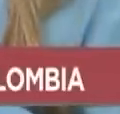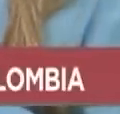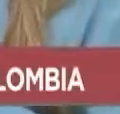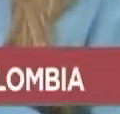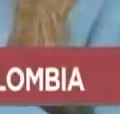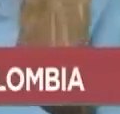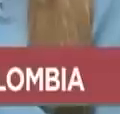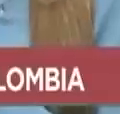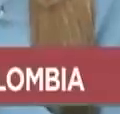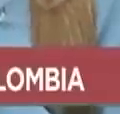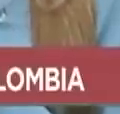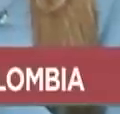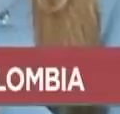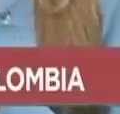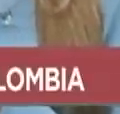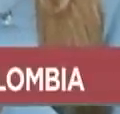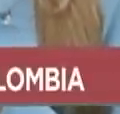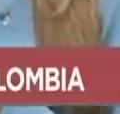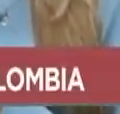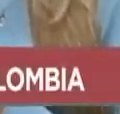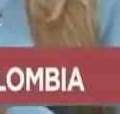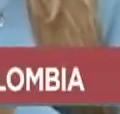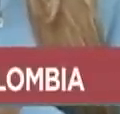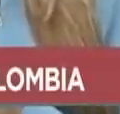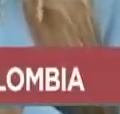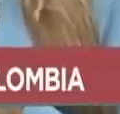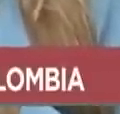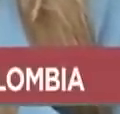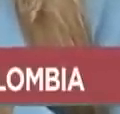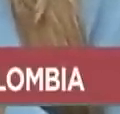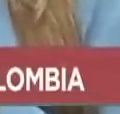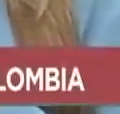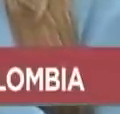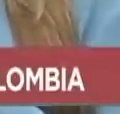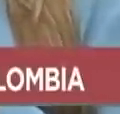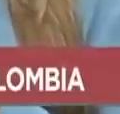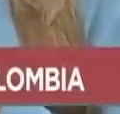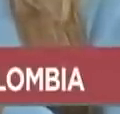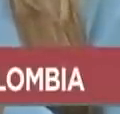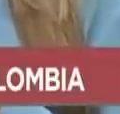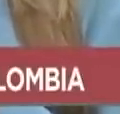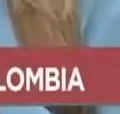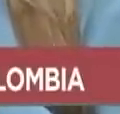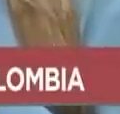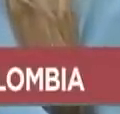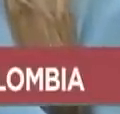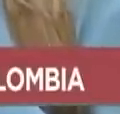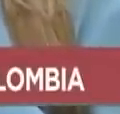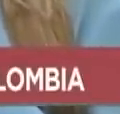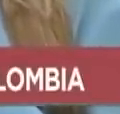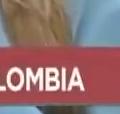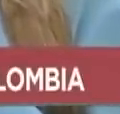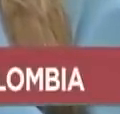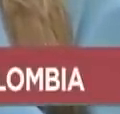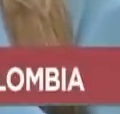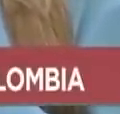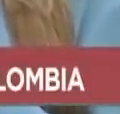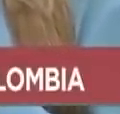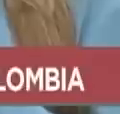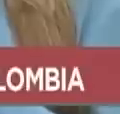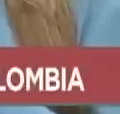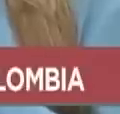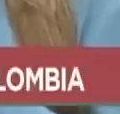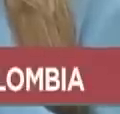es precisamente el buque que llegó el día de hoy. Esto es un buque fletado por Pekiven que vino desde el complejo José Antonio Anzuategui, en el